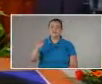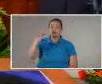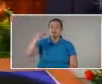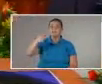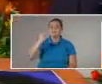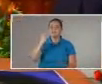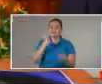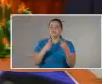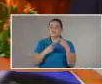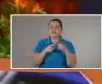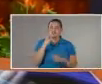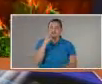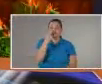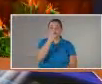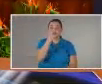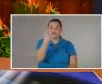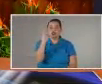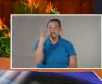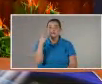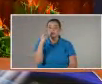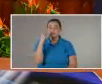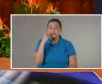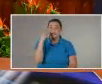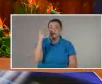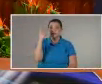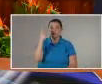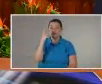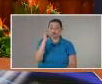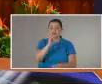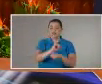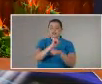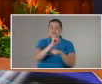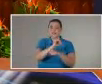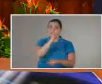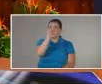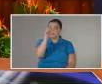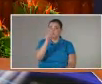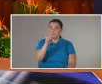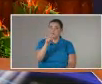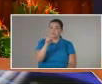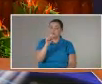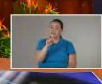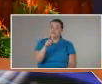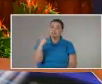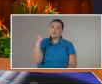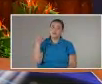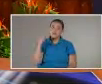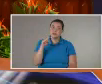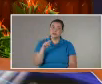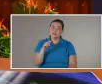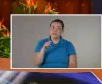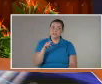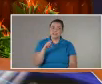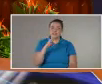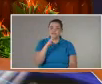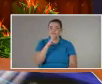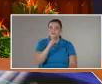venir a buscar al Padre, a la iglesia. Eso para mí es fe, hermano.